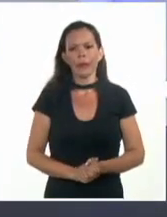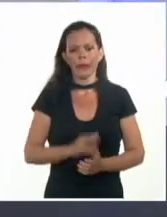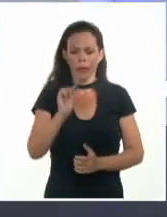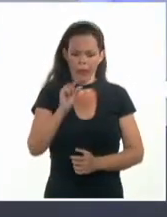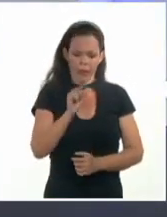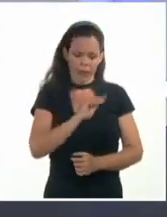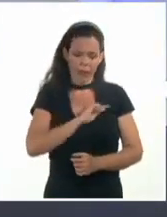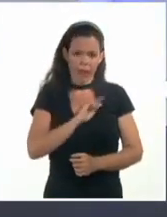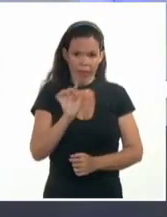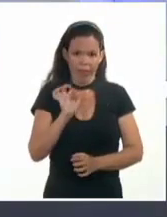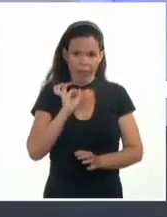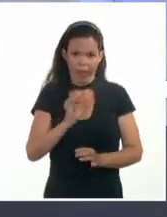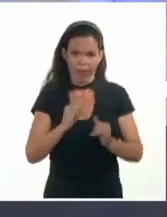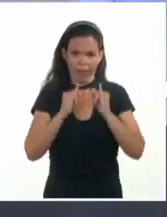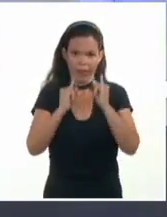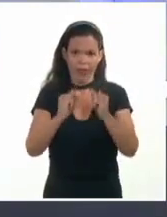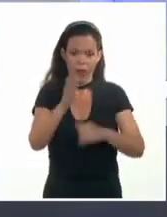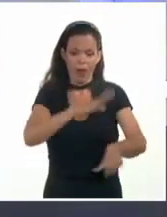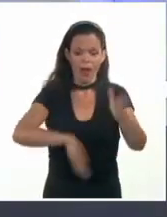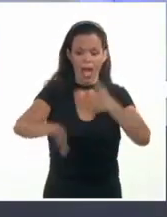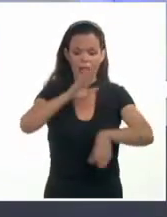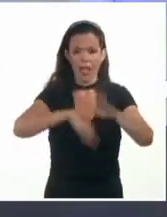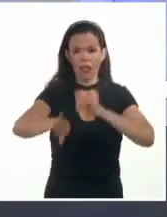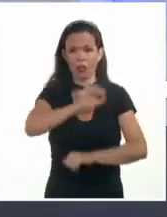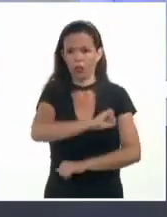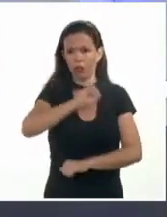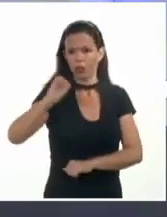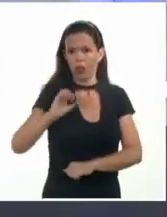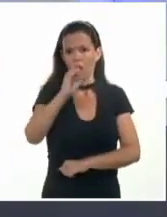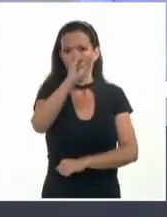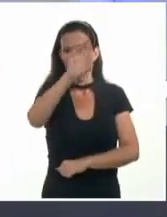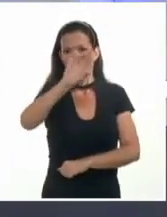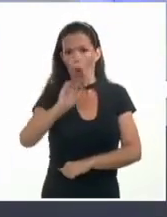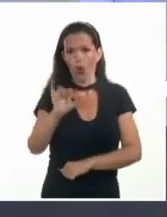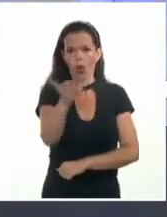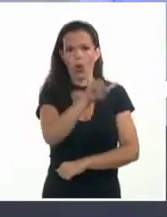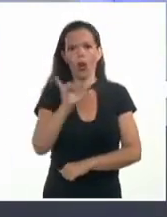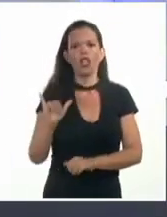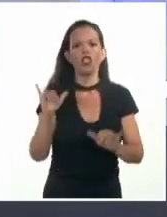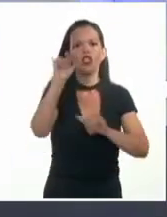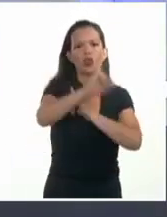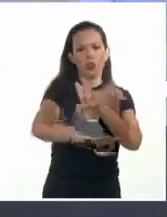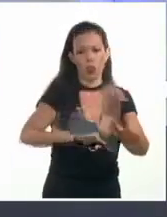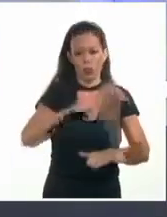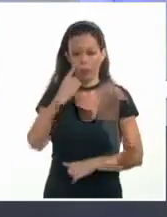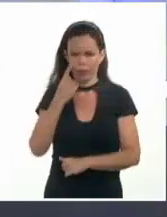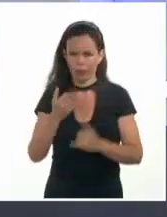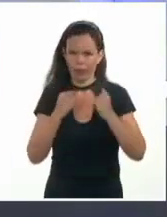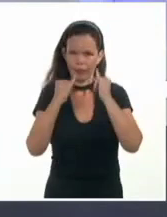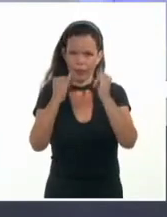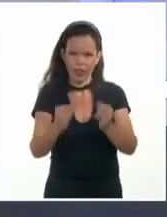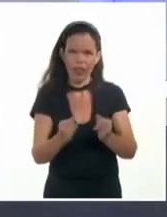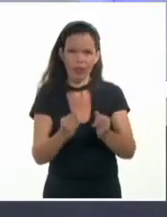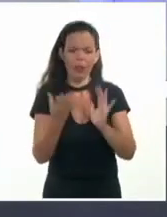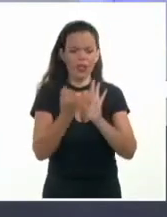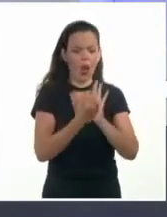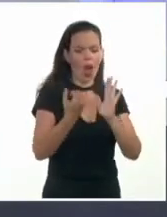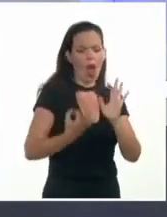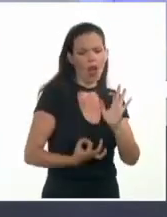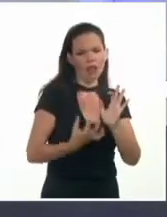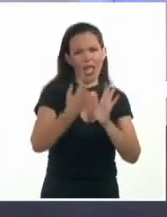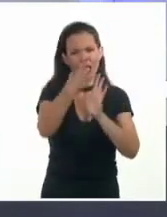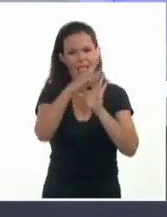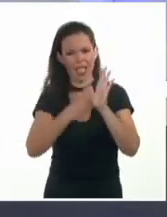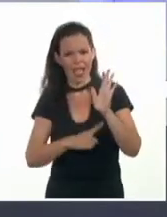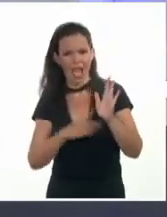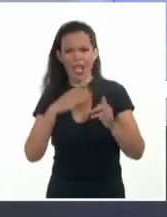comentaba, la natación aportó medalla de oro, también lo hizo el judo, así que vamos a la web oficial del evento para conocer con detalles cómo llegaron